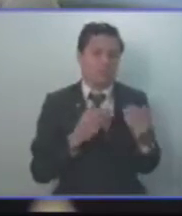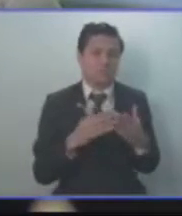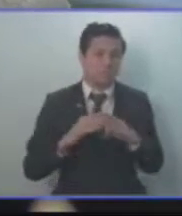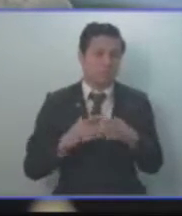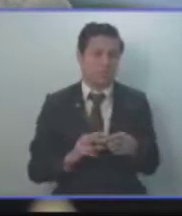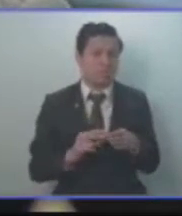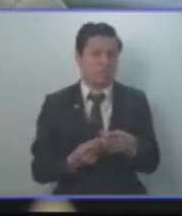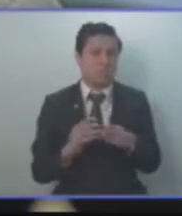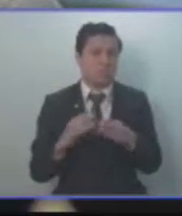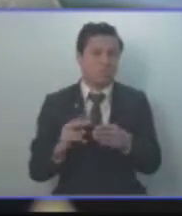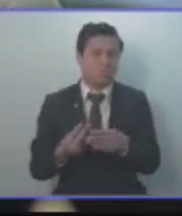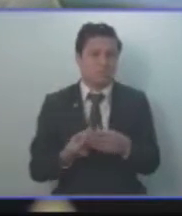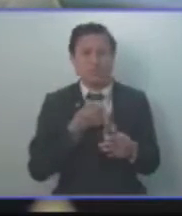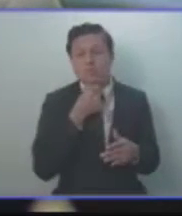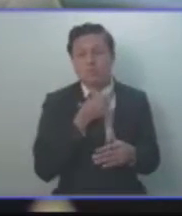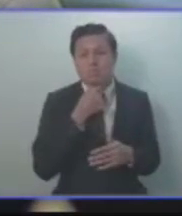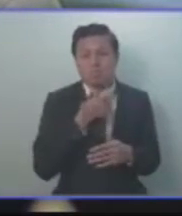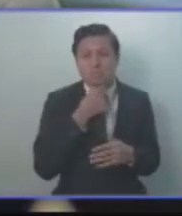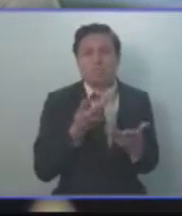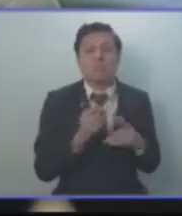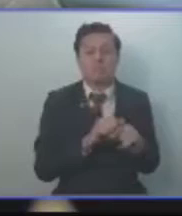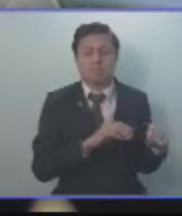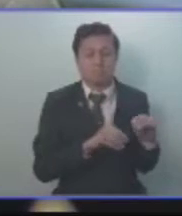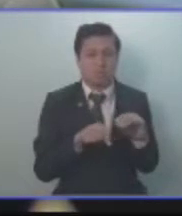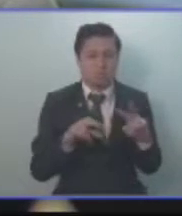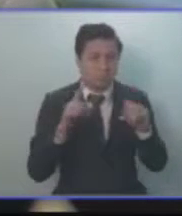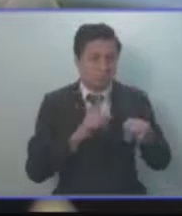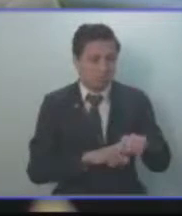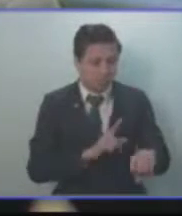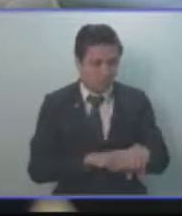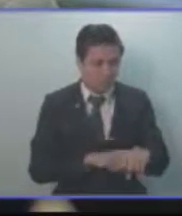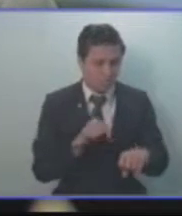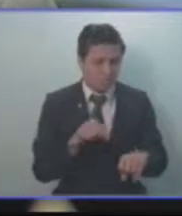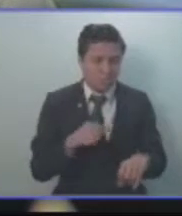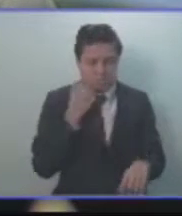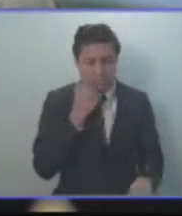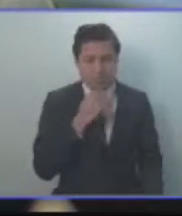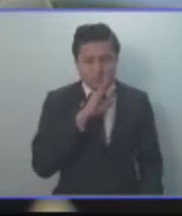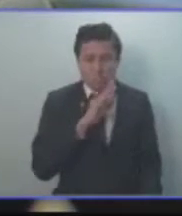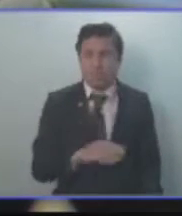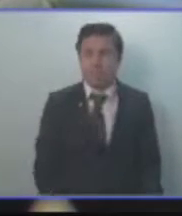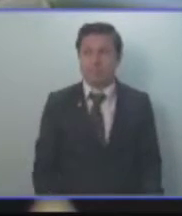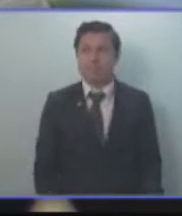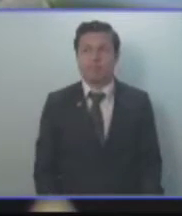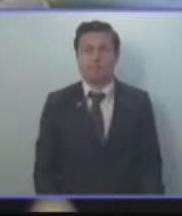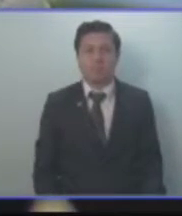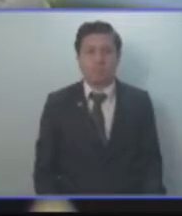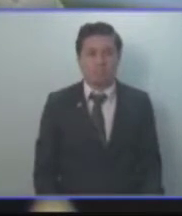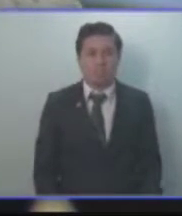diferentes sectores para informar cómo se puede detectar a tiempo este tipo de enfermedades.